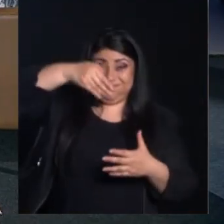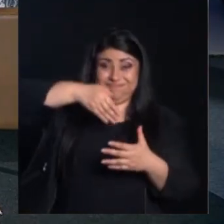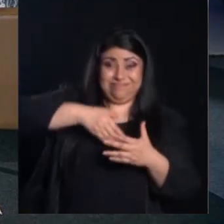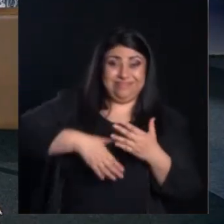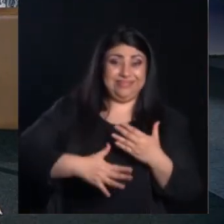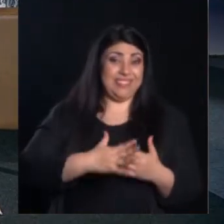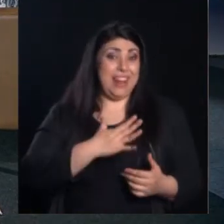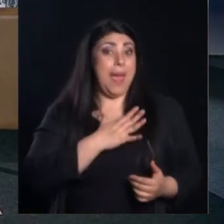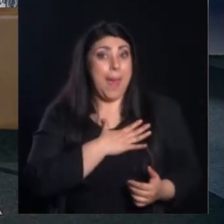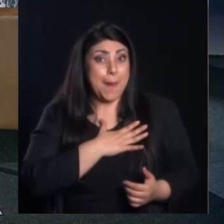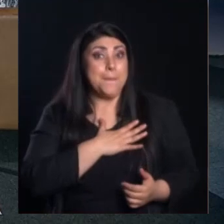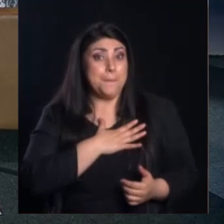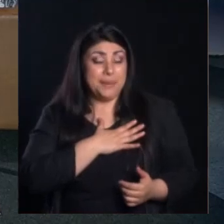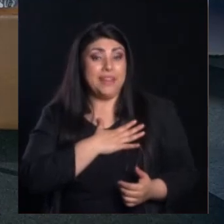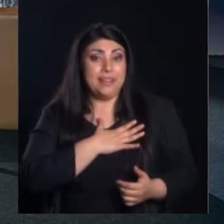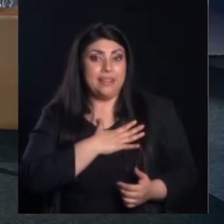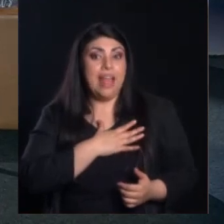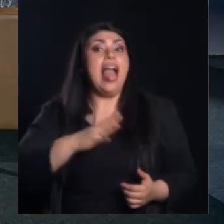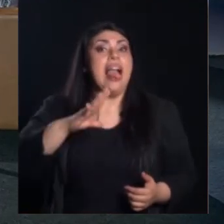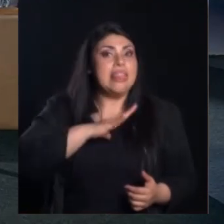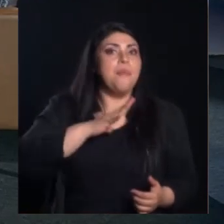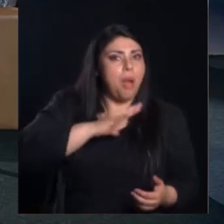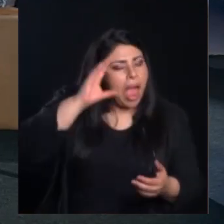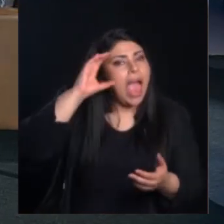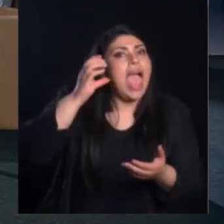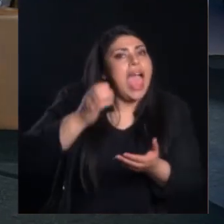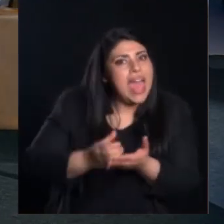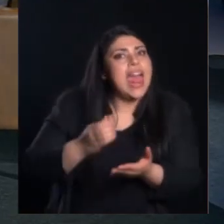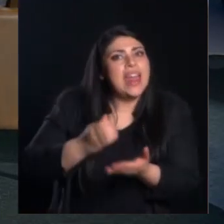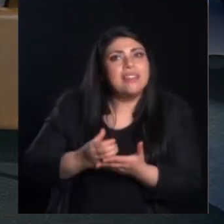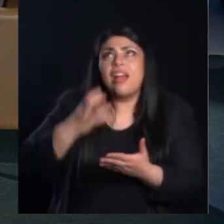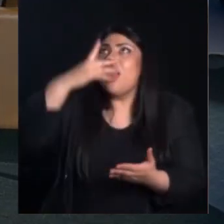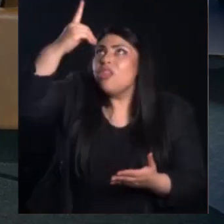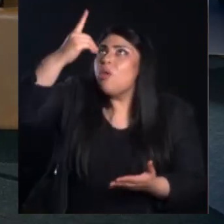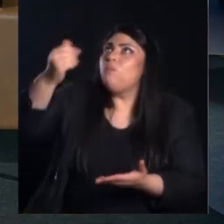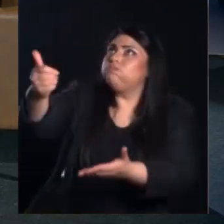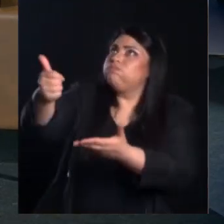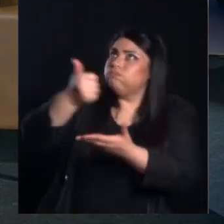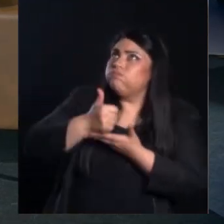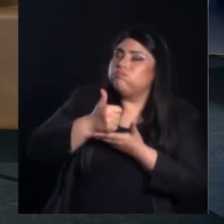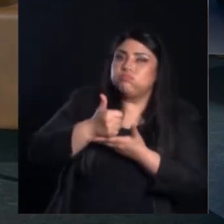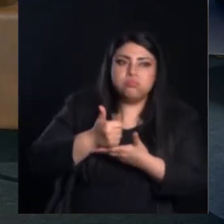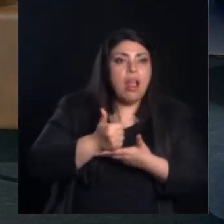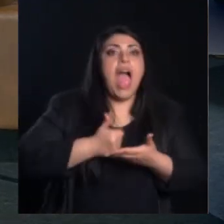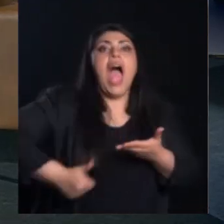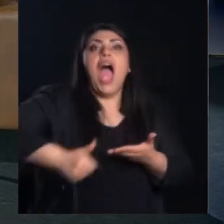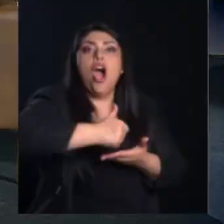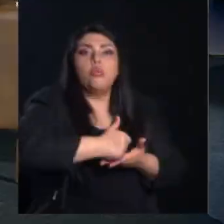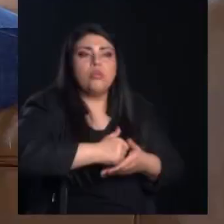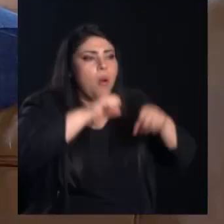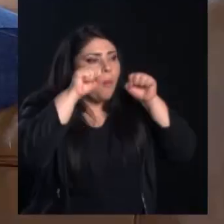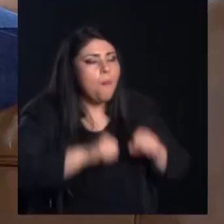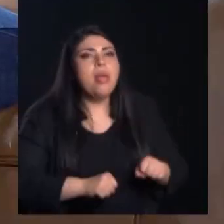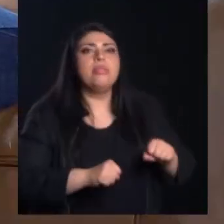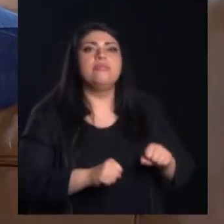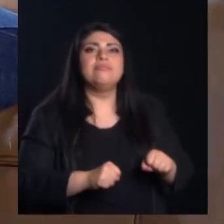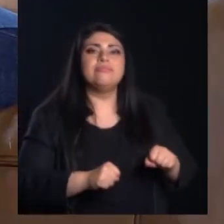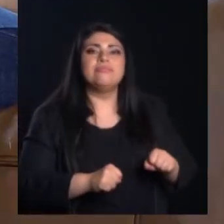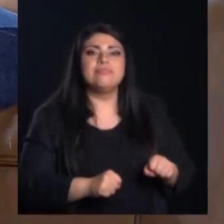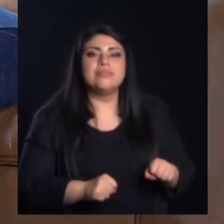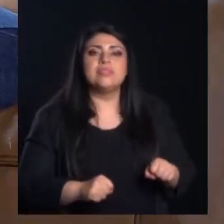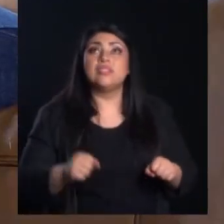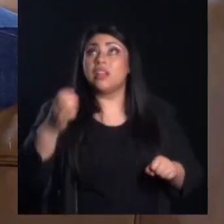entonces hay que creer que dios de verdad nos dio la autoridad para hacerlo hay que creerlo y pedirle a dios ok